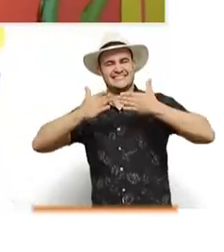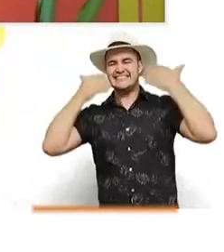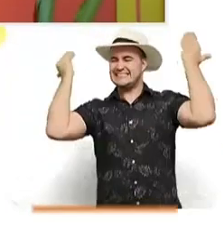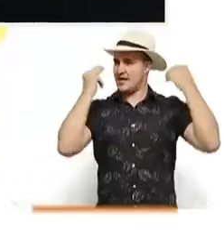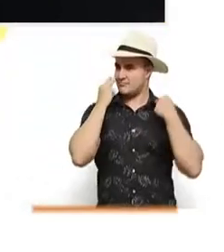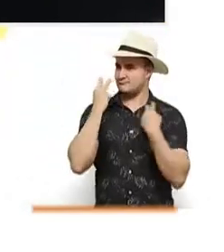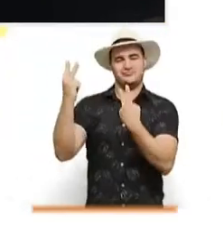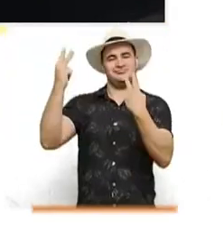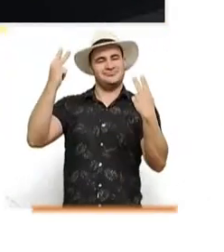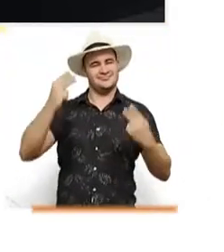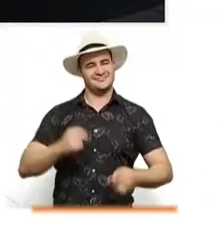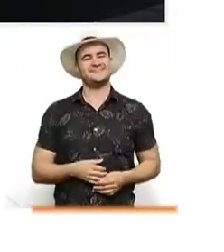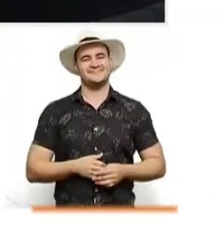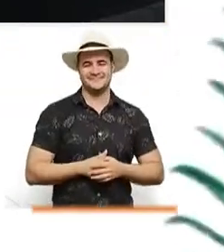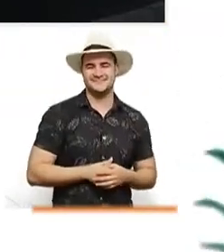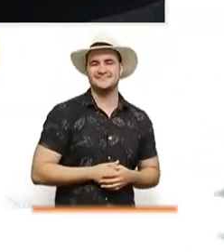alegría.